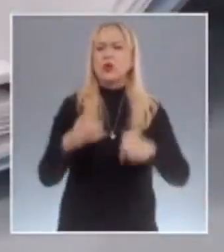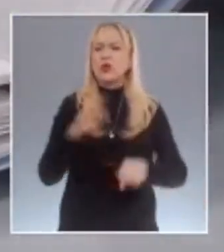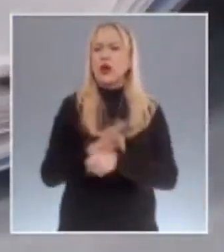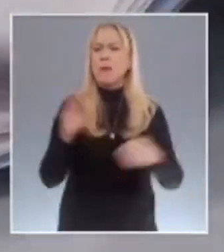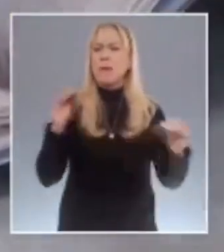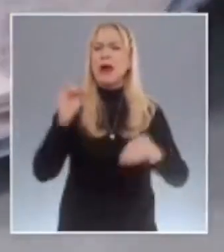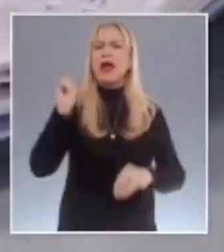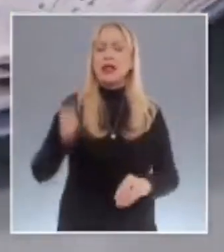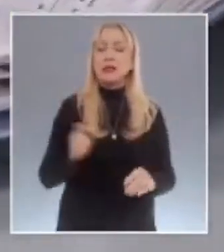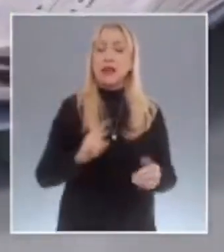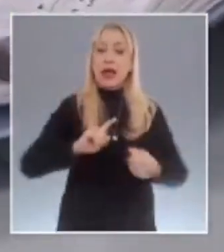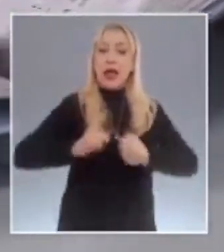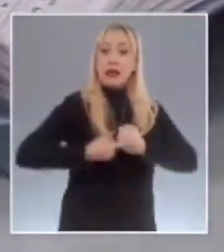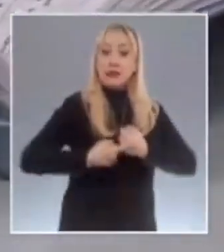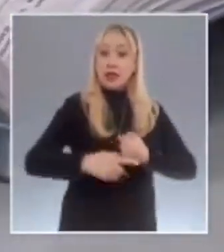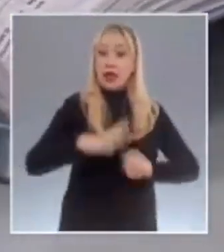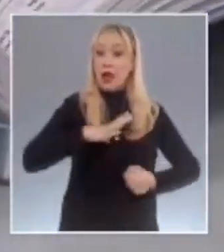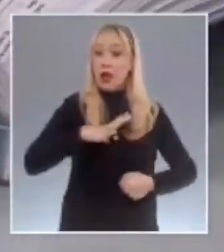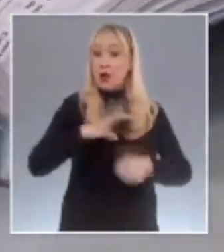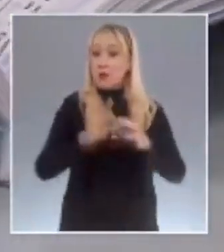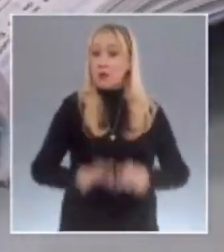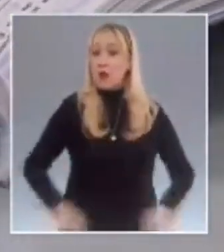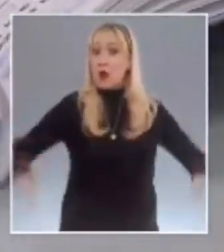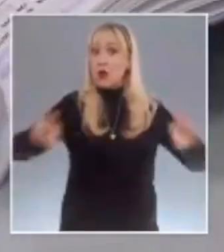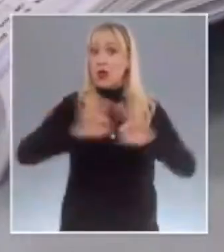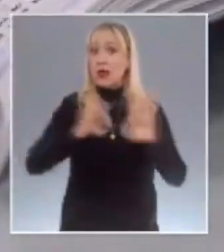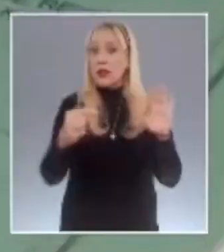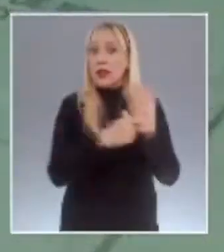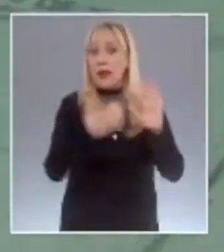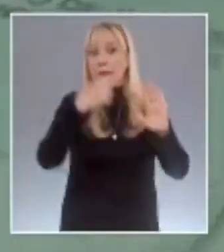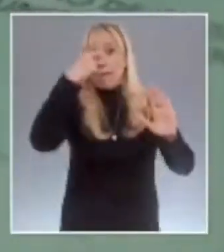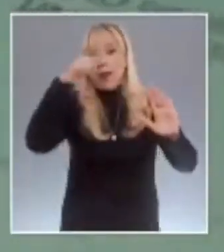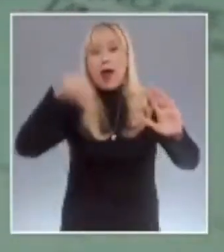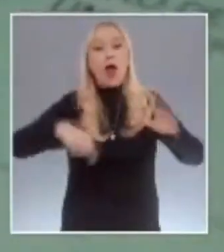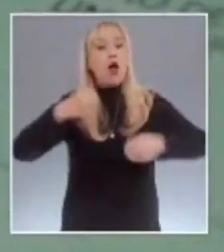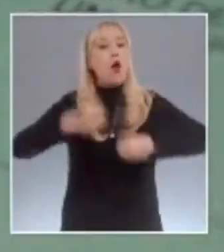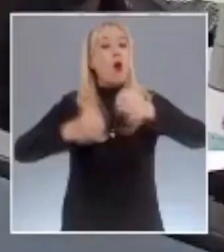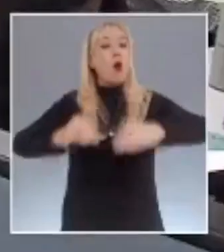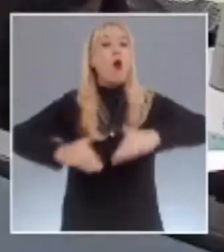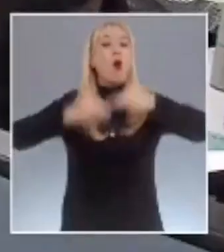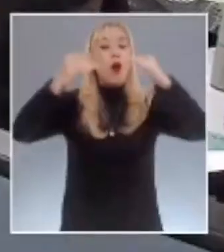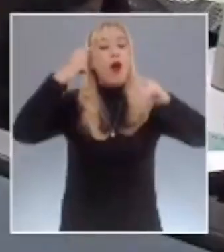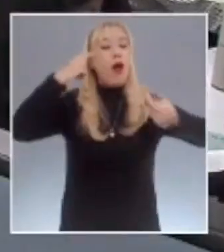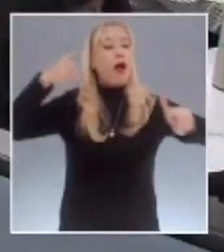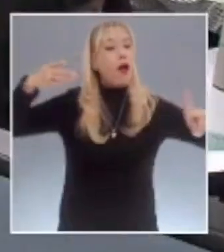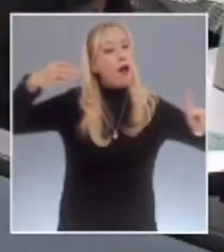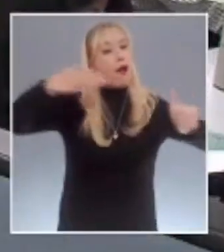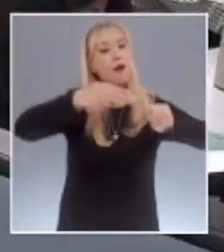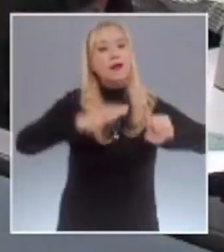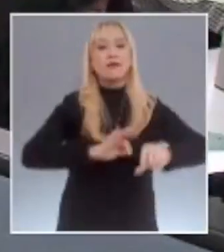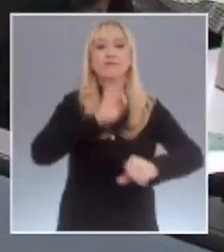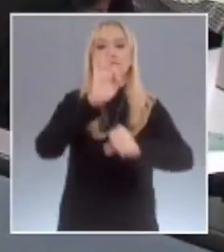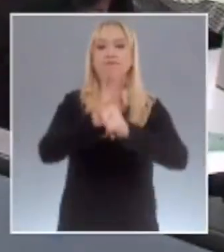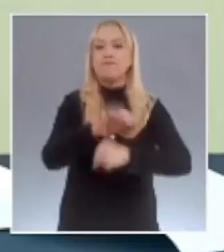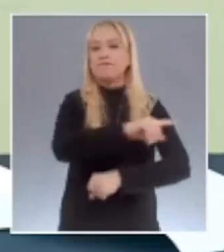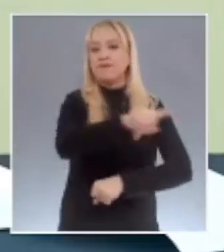y la Suprema Corte ha desarrollado metodologías y estándares encaminados a la defensa efectiva de los